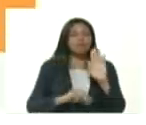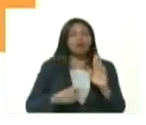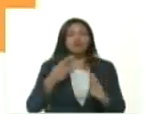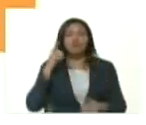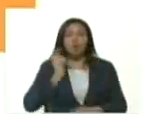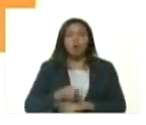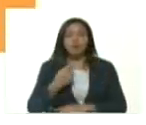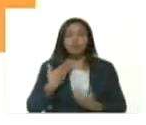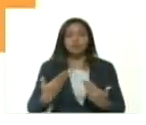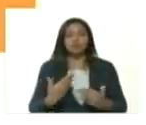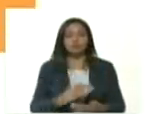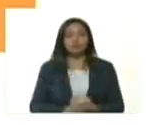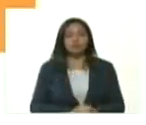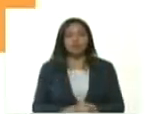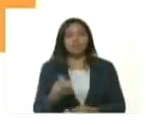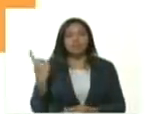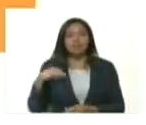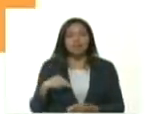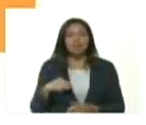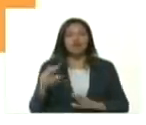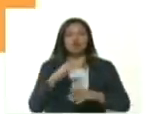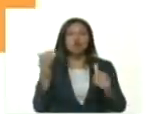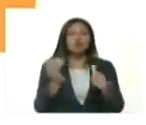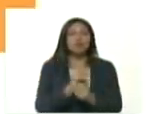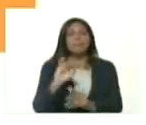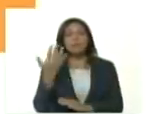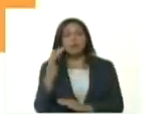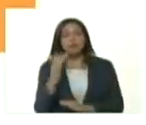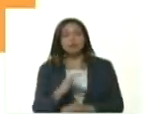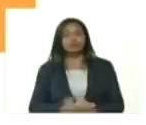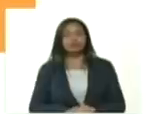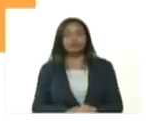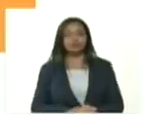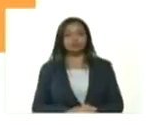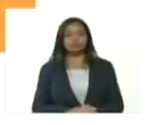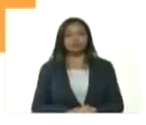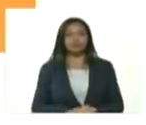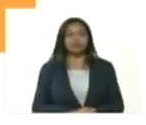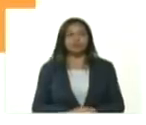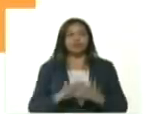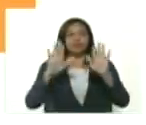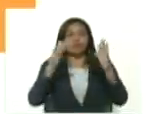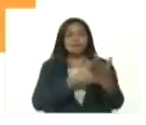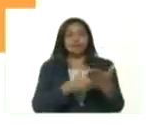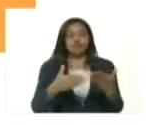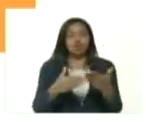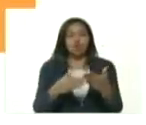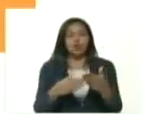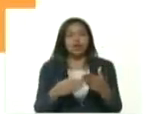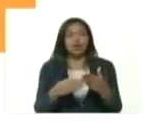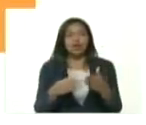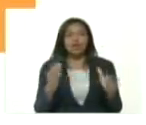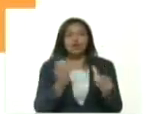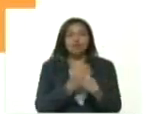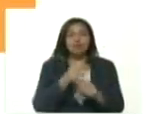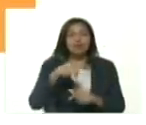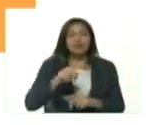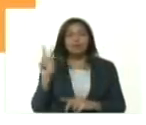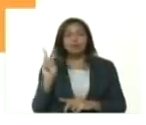di. Tenemos que conseguir por lo menos 10 millones de test para